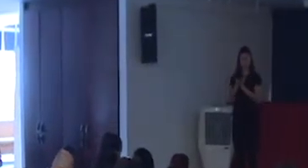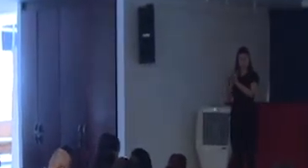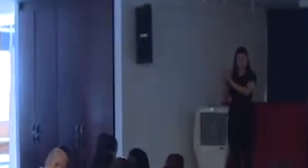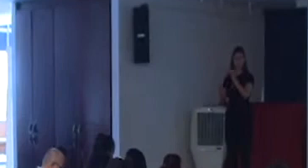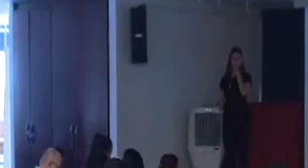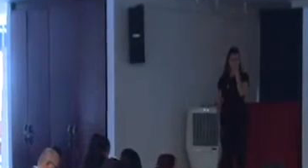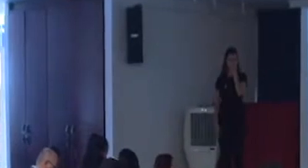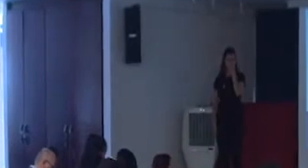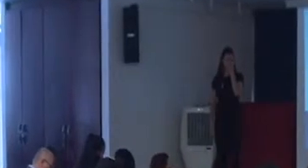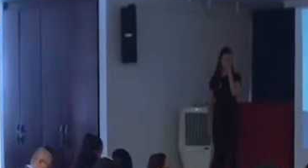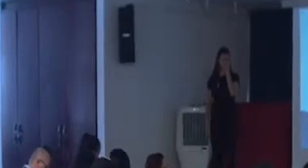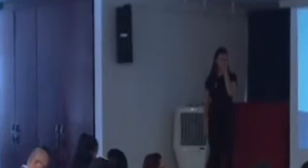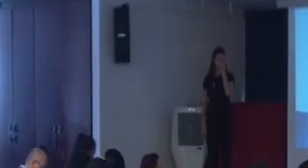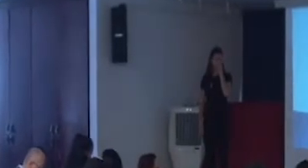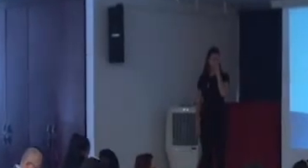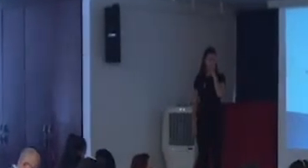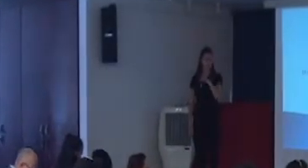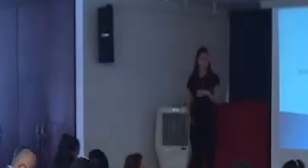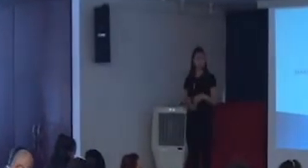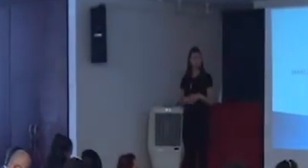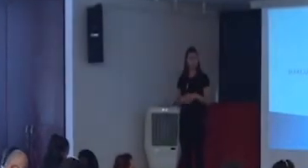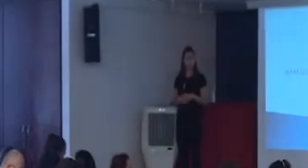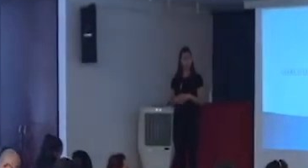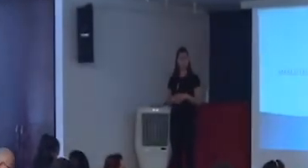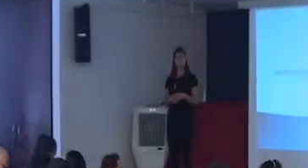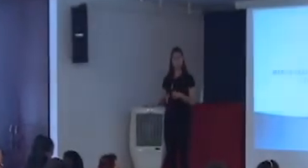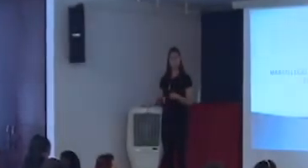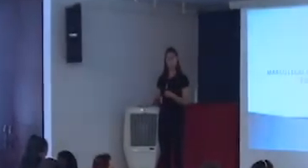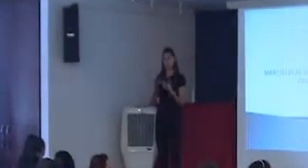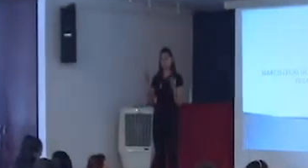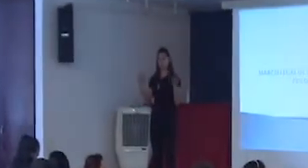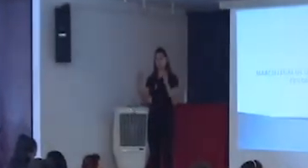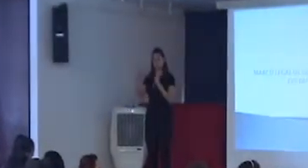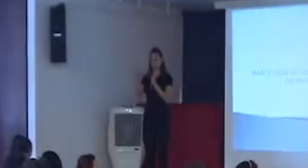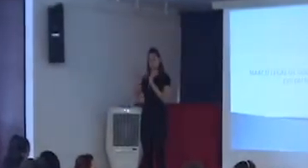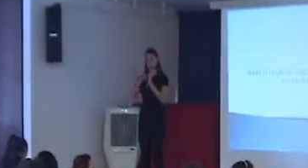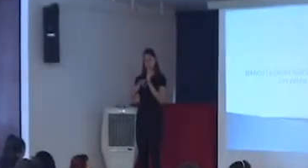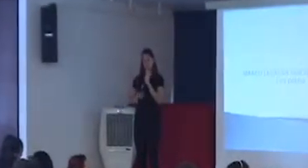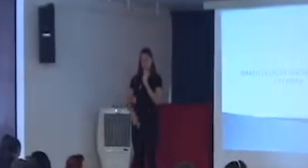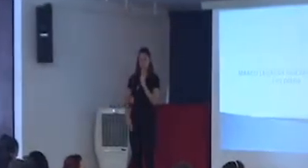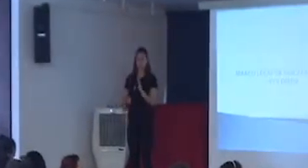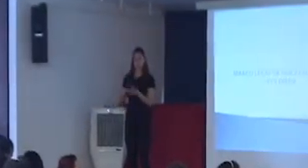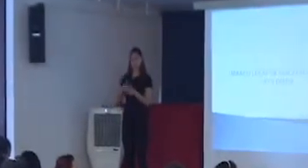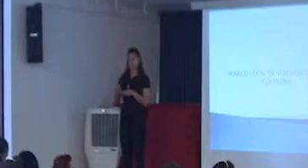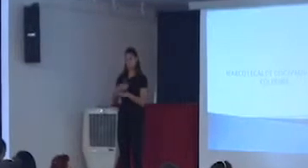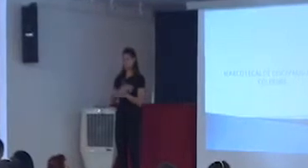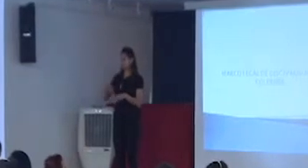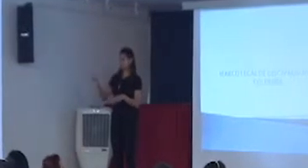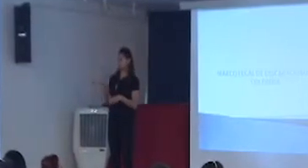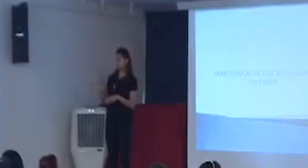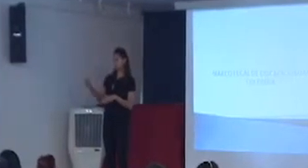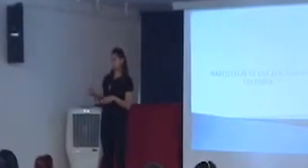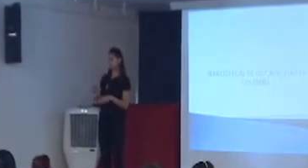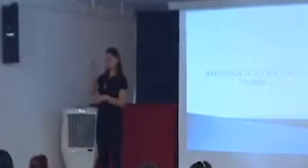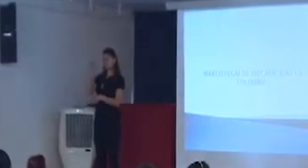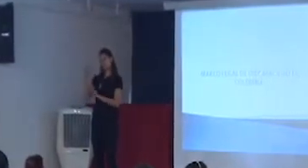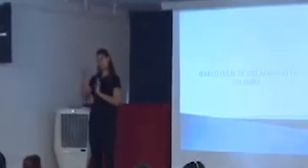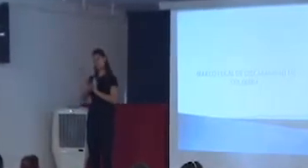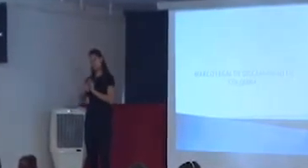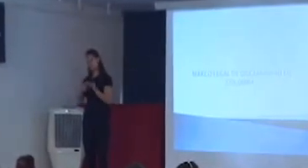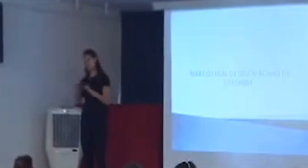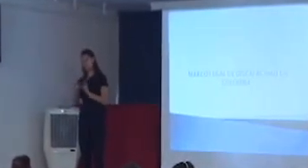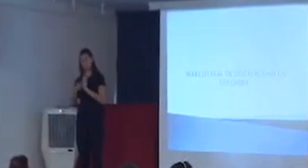que hay toda una serie de normativa que ya, digamos, la presentaban los expositores anteriores,